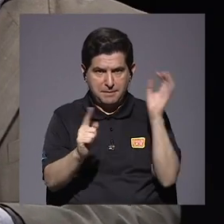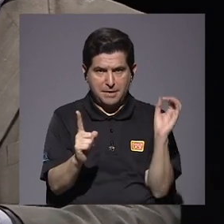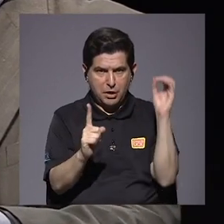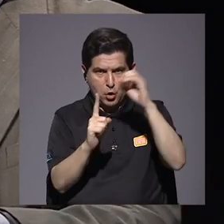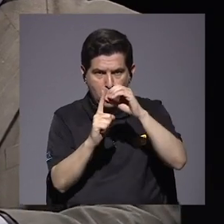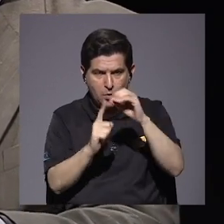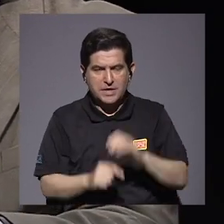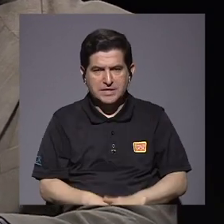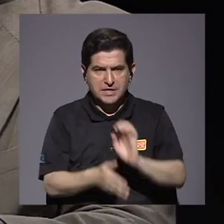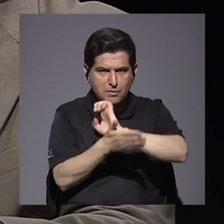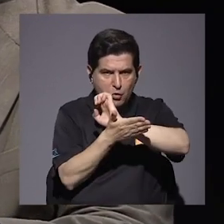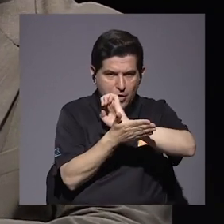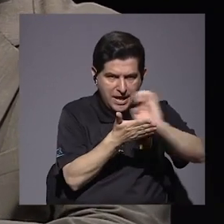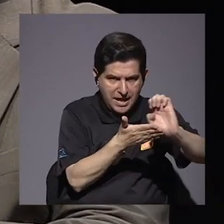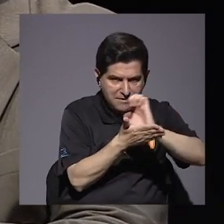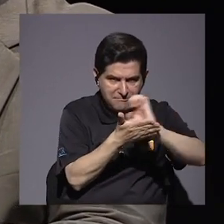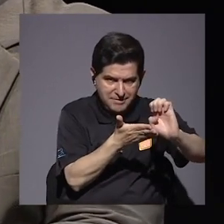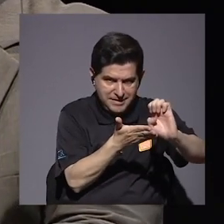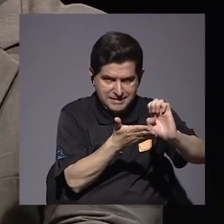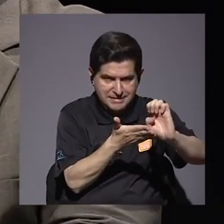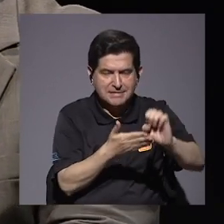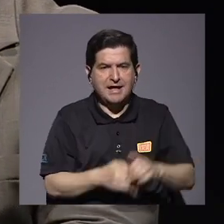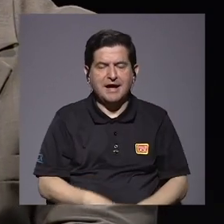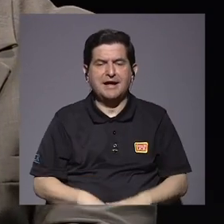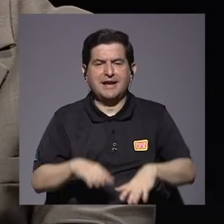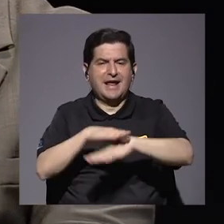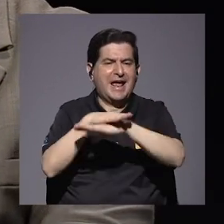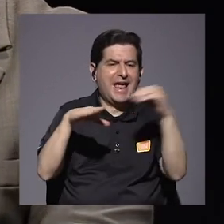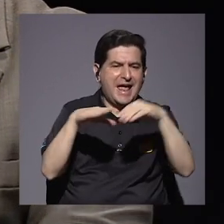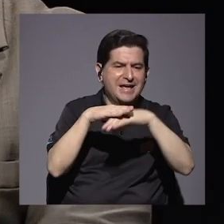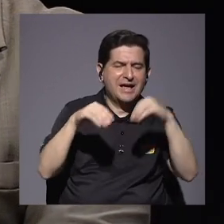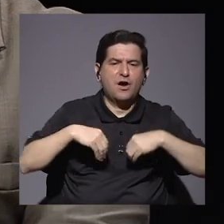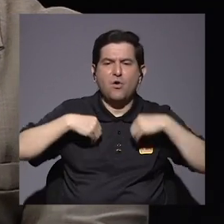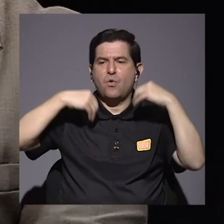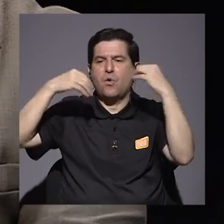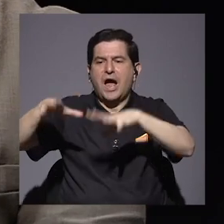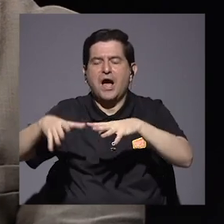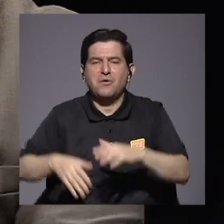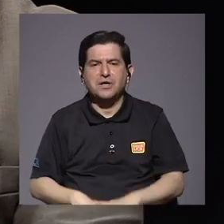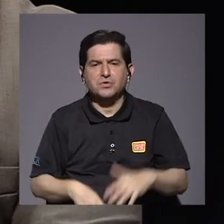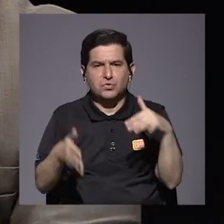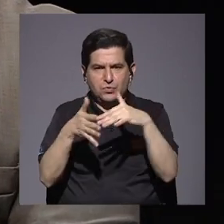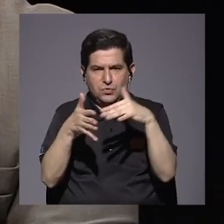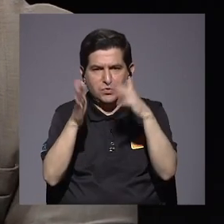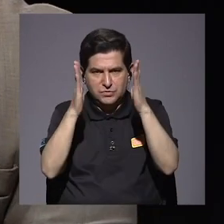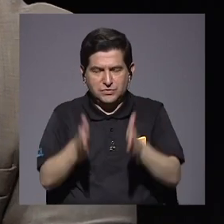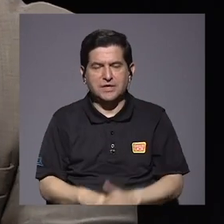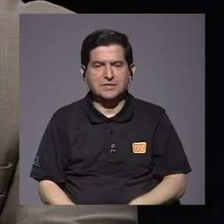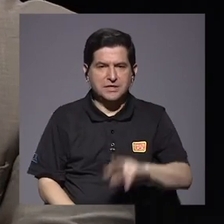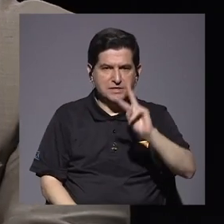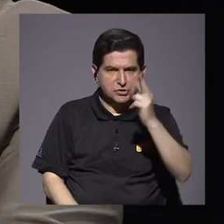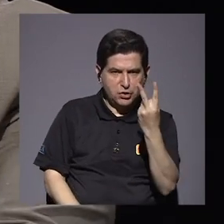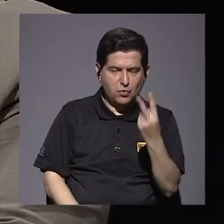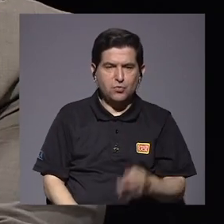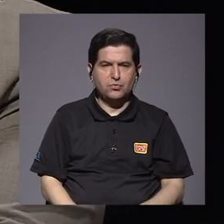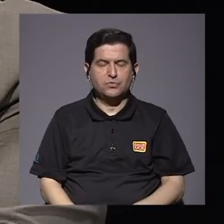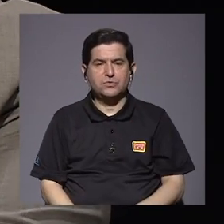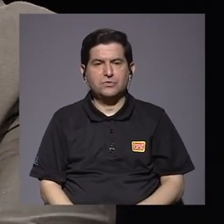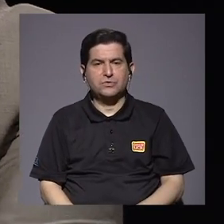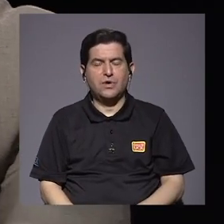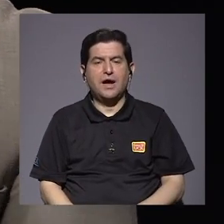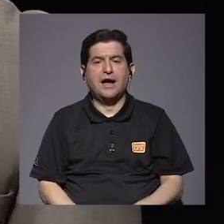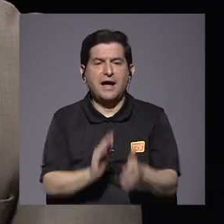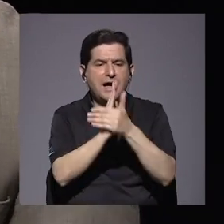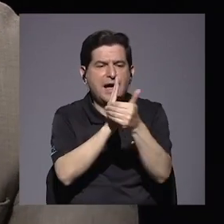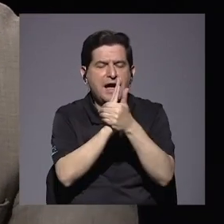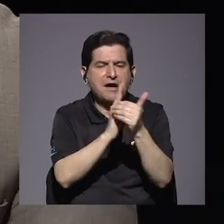esta administración es evitar la exclusión y el abandono escolar. El objetivo dos es poner a disposición la